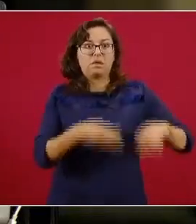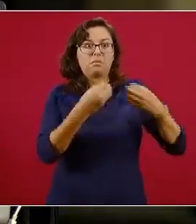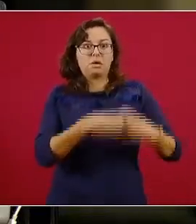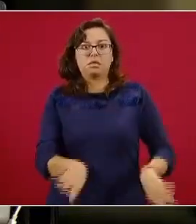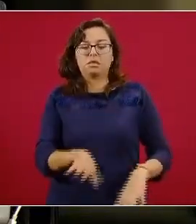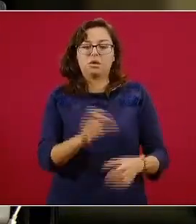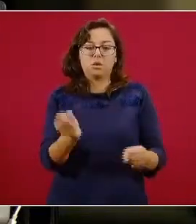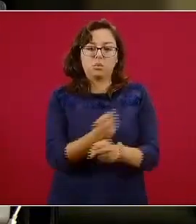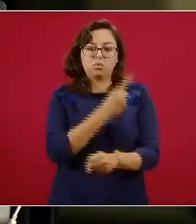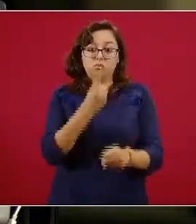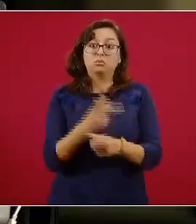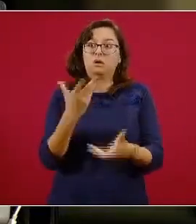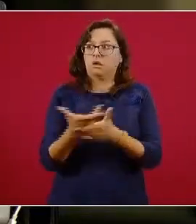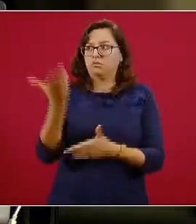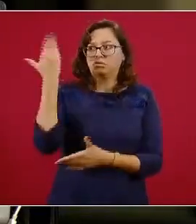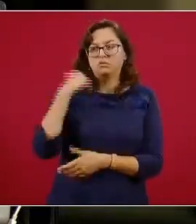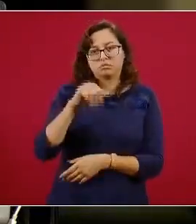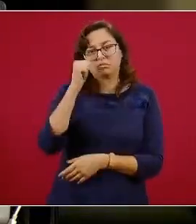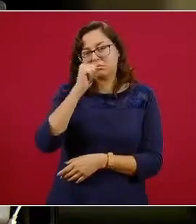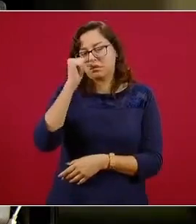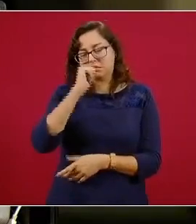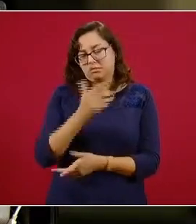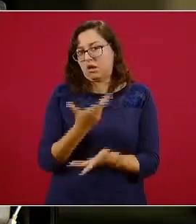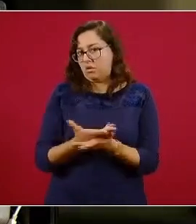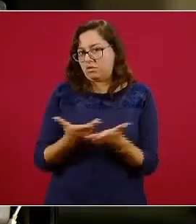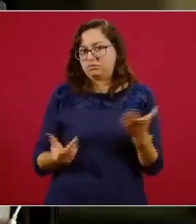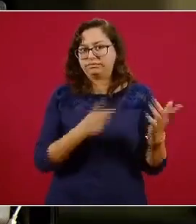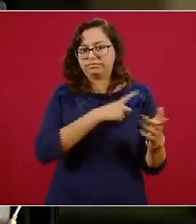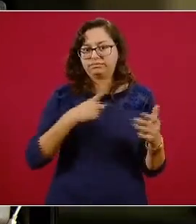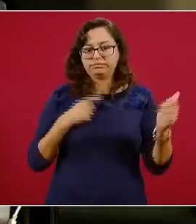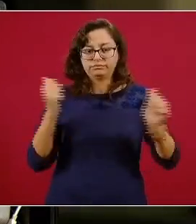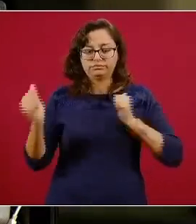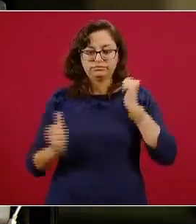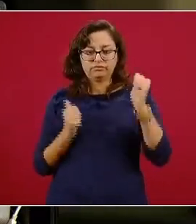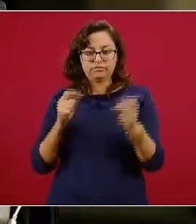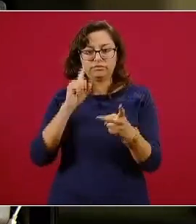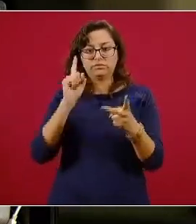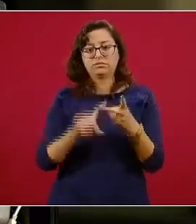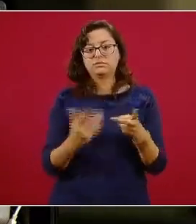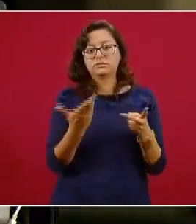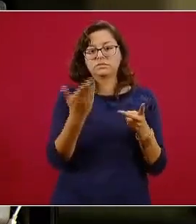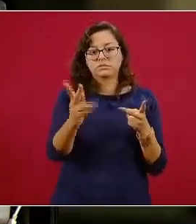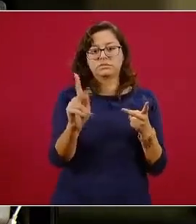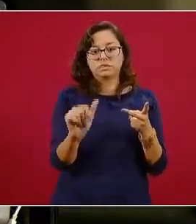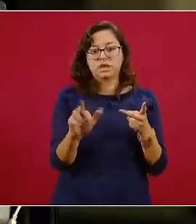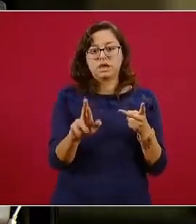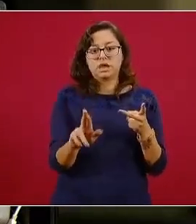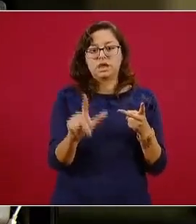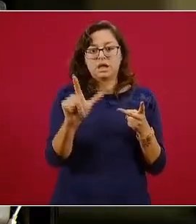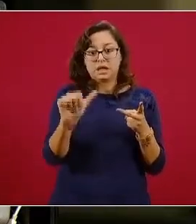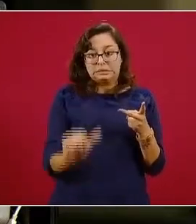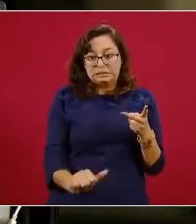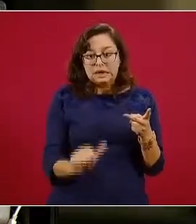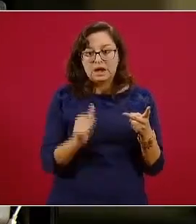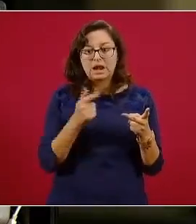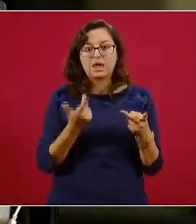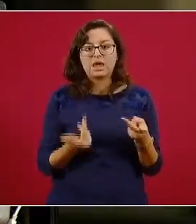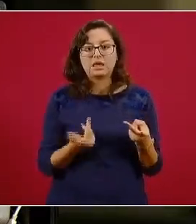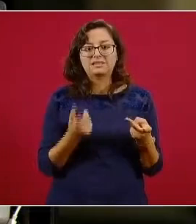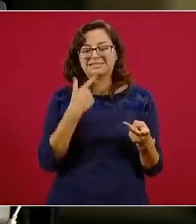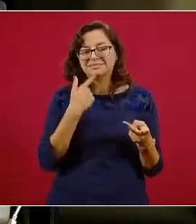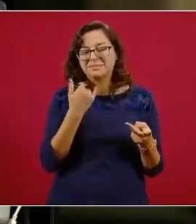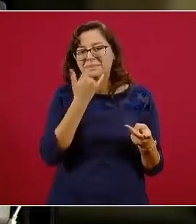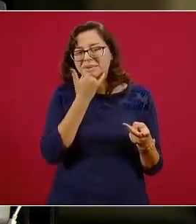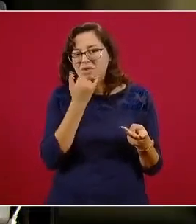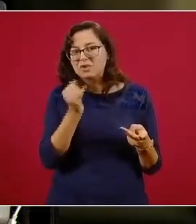en algunas otras ocasiones. Y tengo una pregunta para la doctora Carla Berdichevsky, espero haber mencionado bien